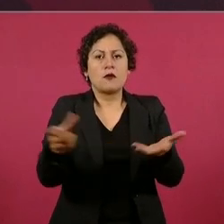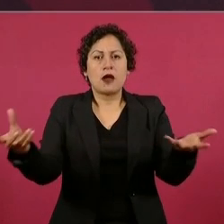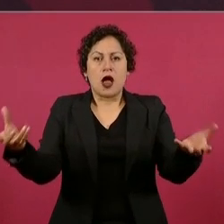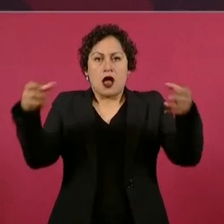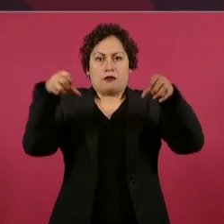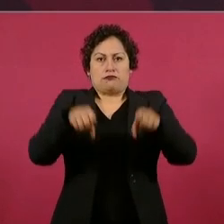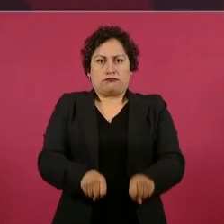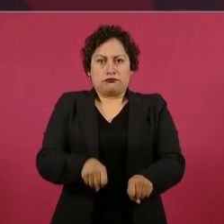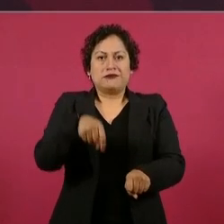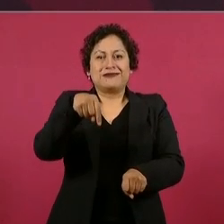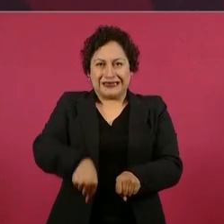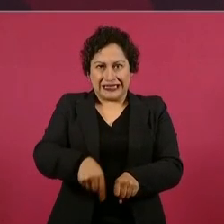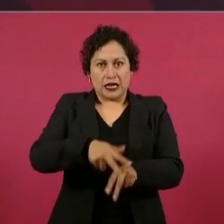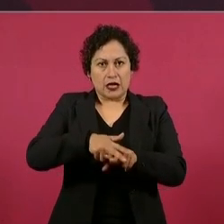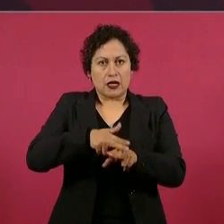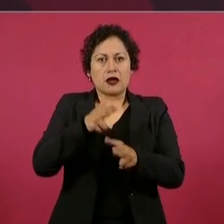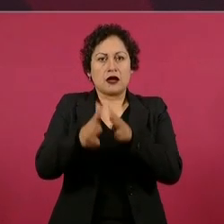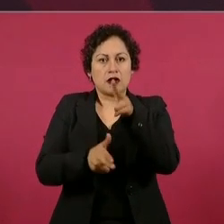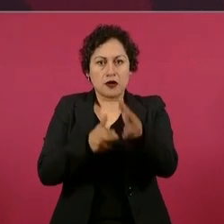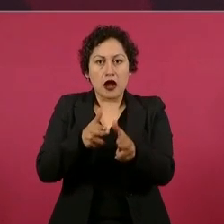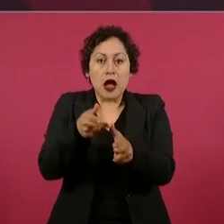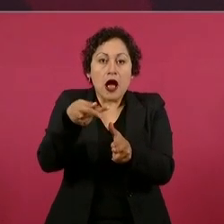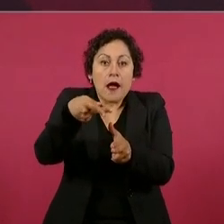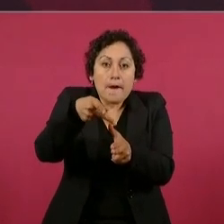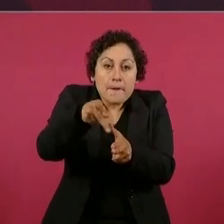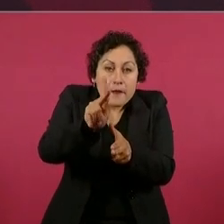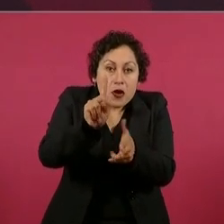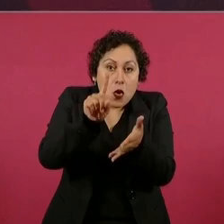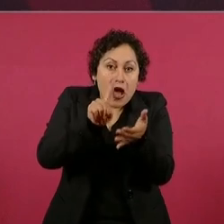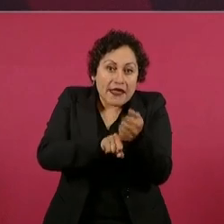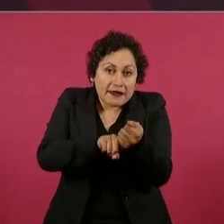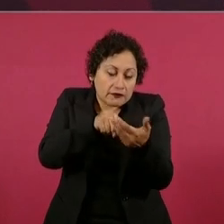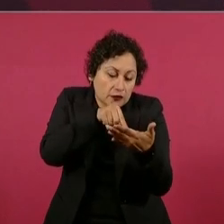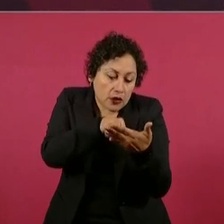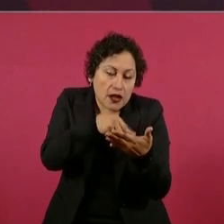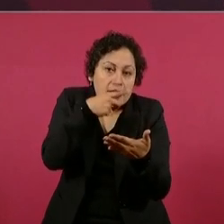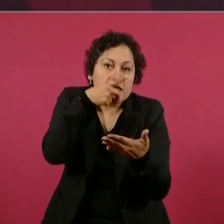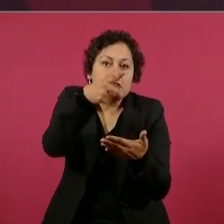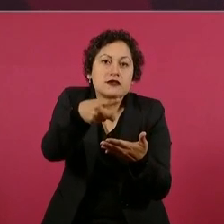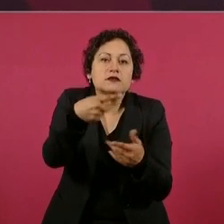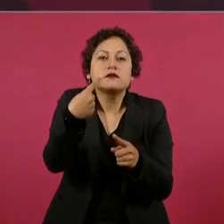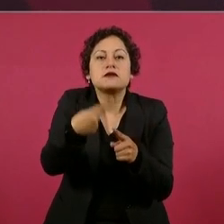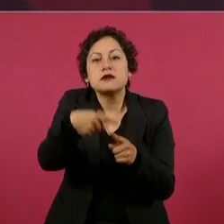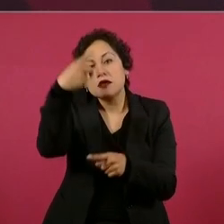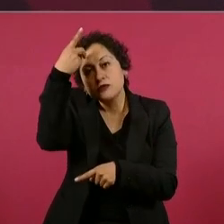pero seguían siendo manejados por estadounidenses.